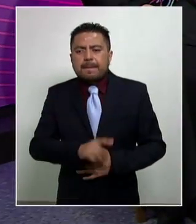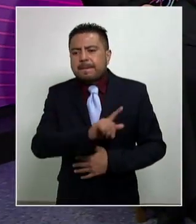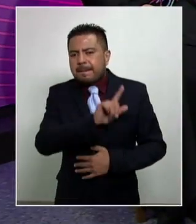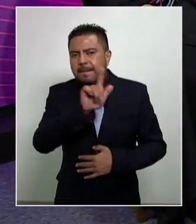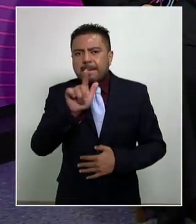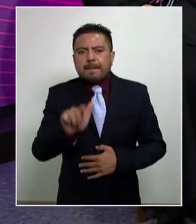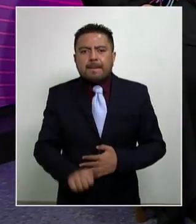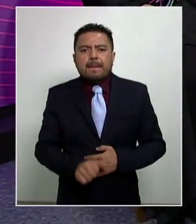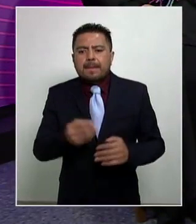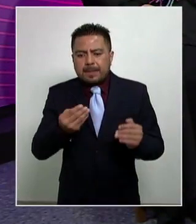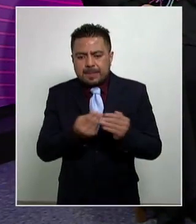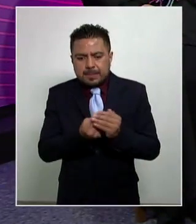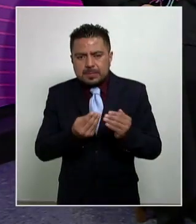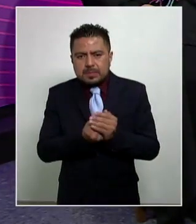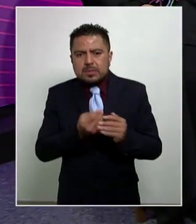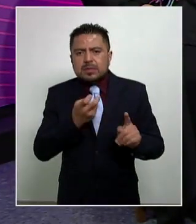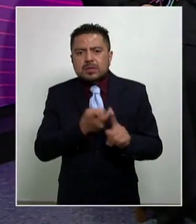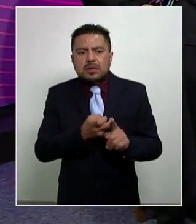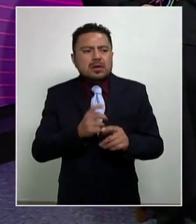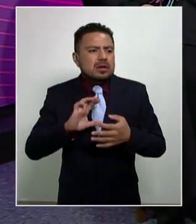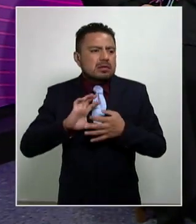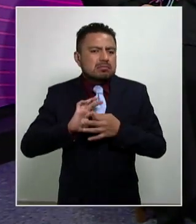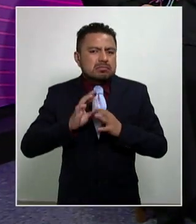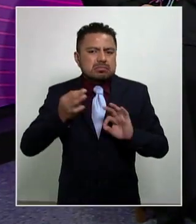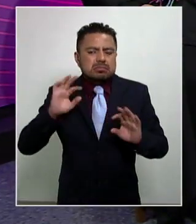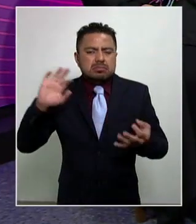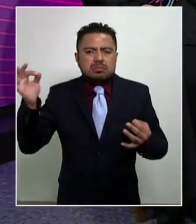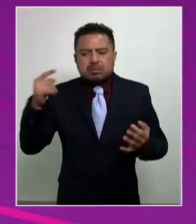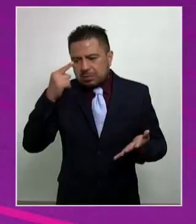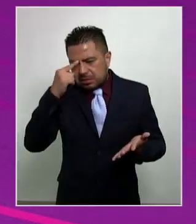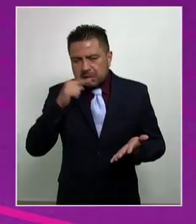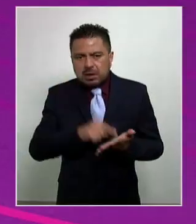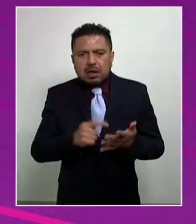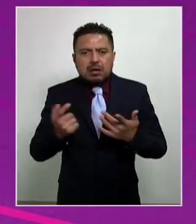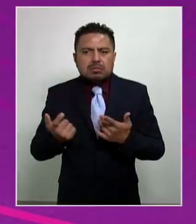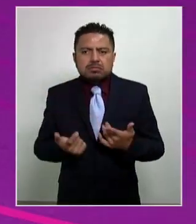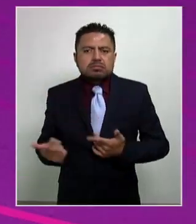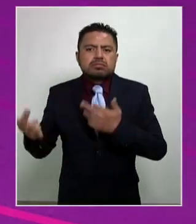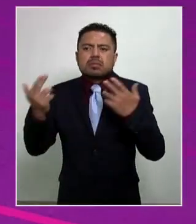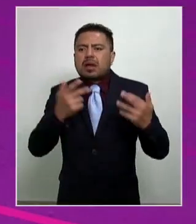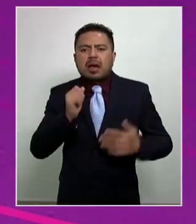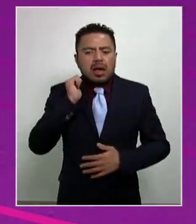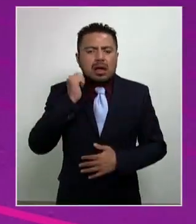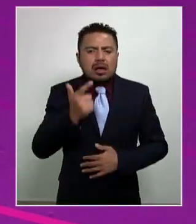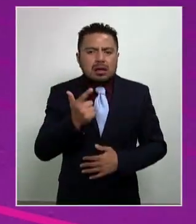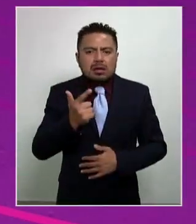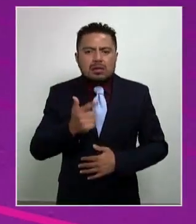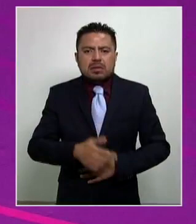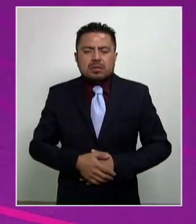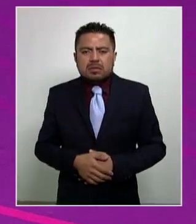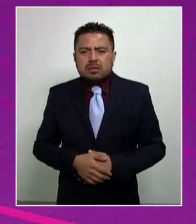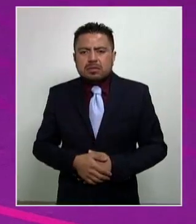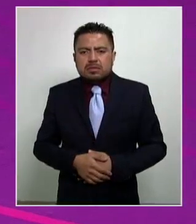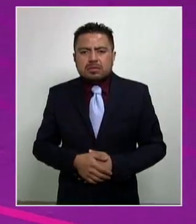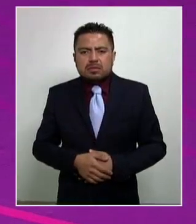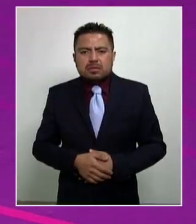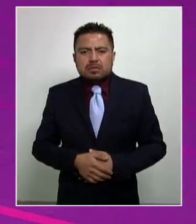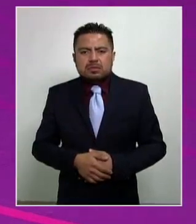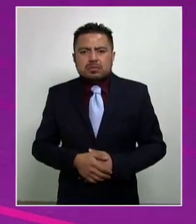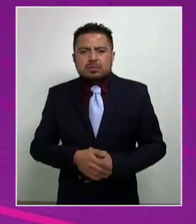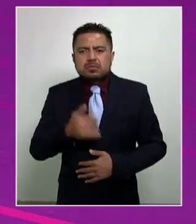después de este curso sobre la esclavitud, creo que se había quebrado algo y